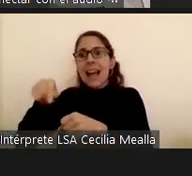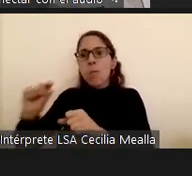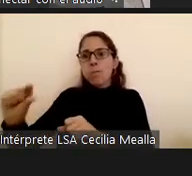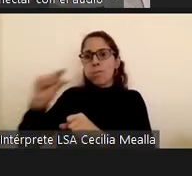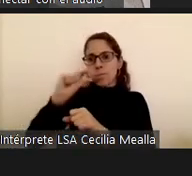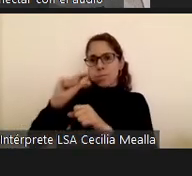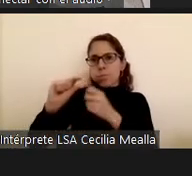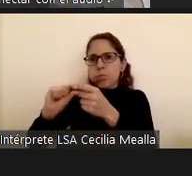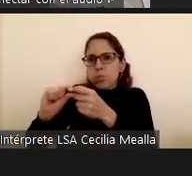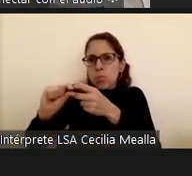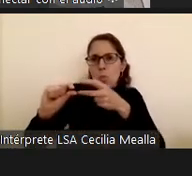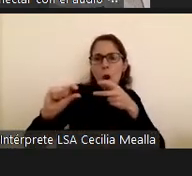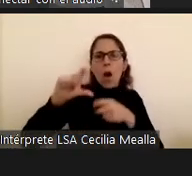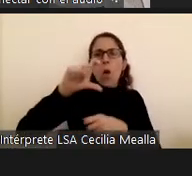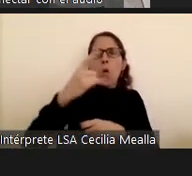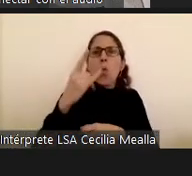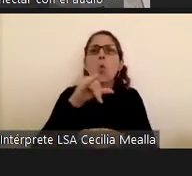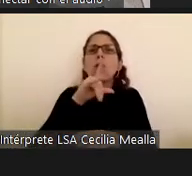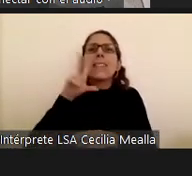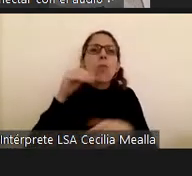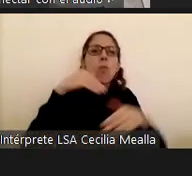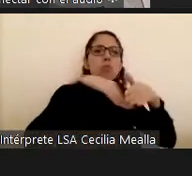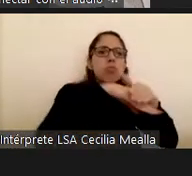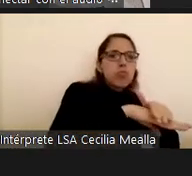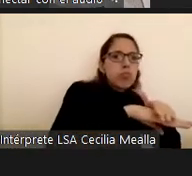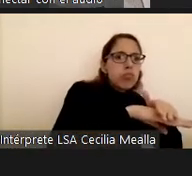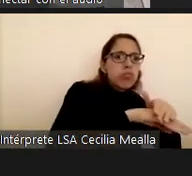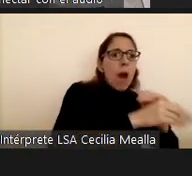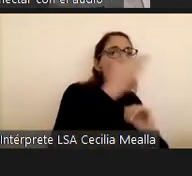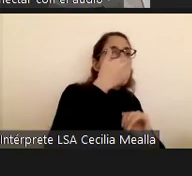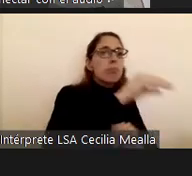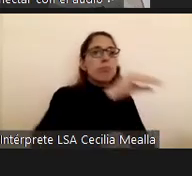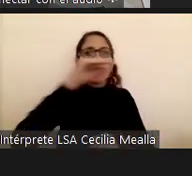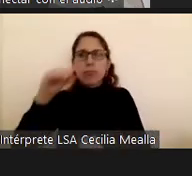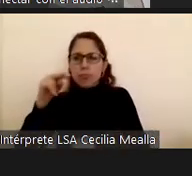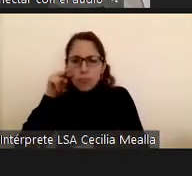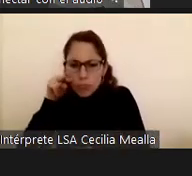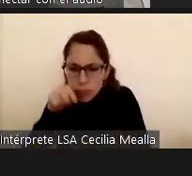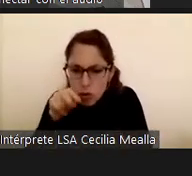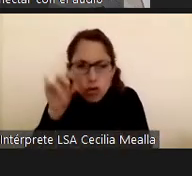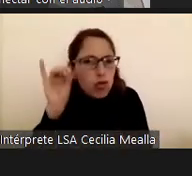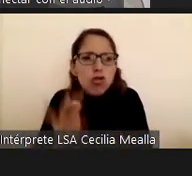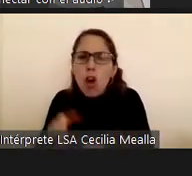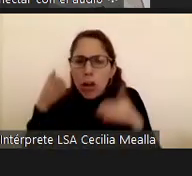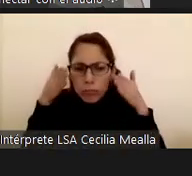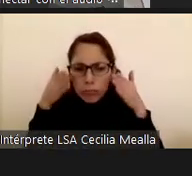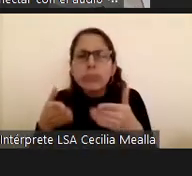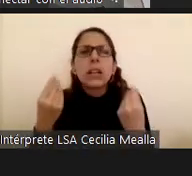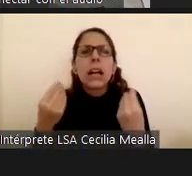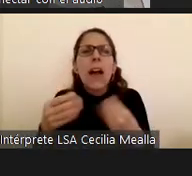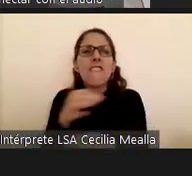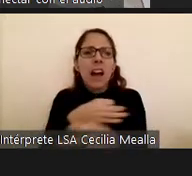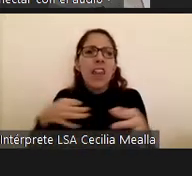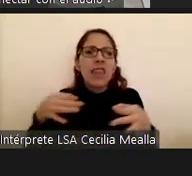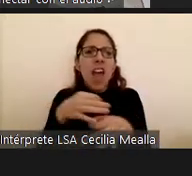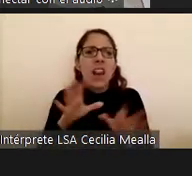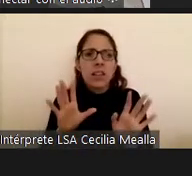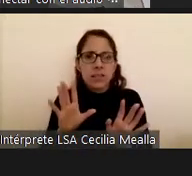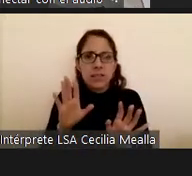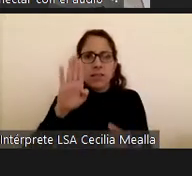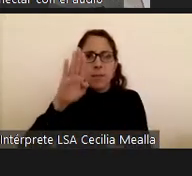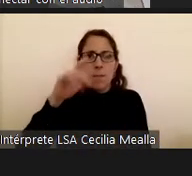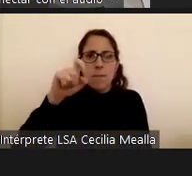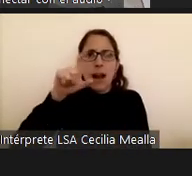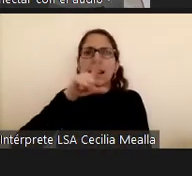cultivo bacteriano y lo observan, solo van a ver bacterias. Entonces, la diferencia de poner